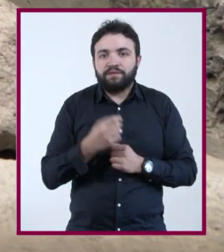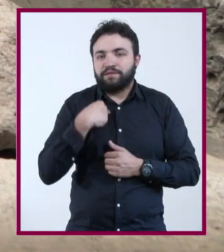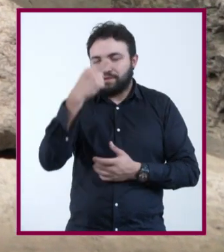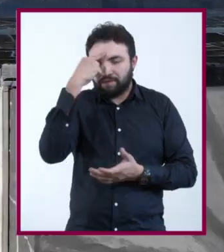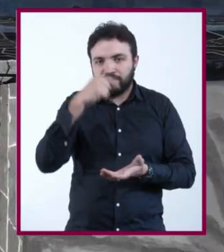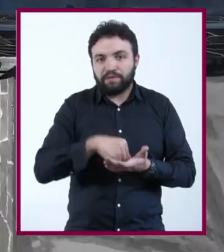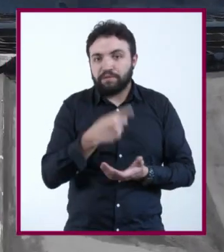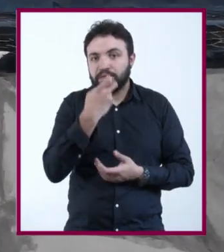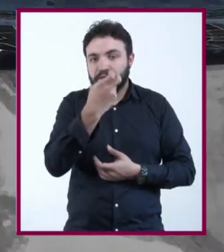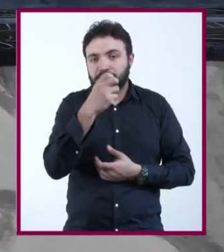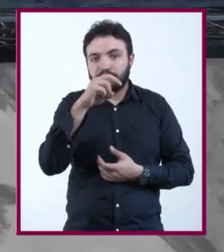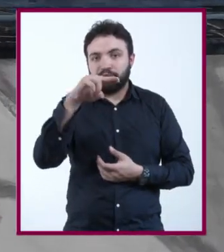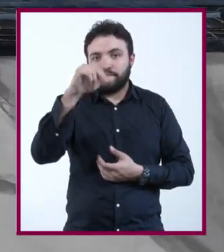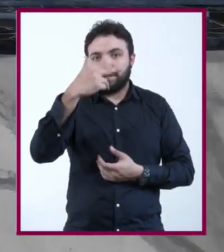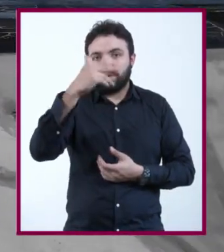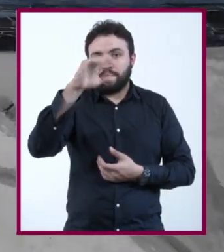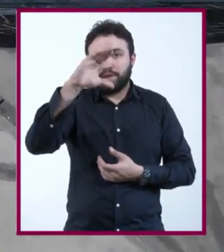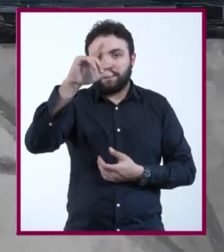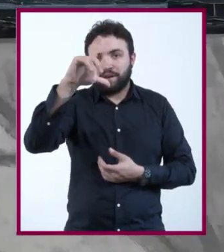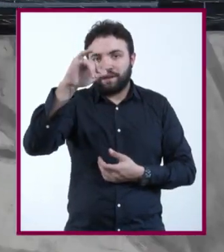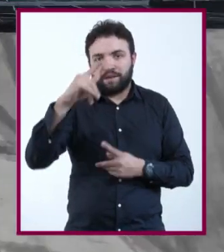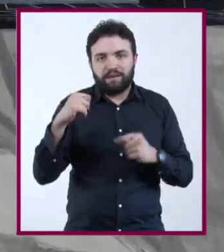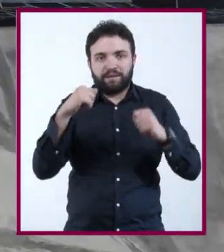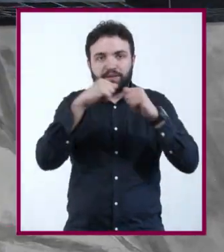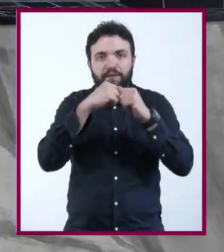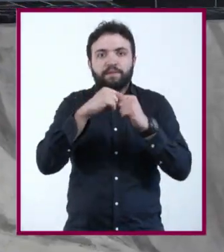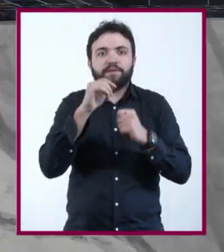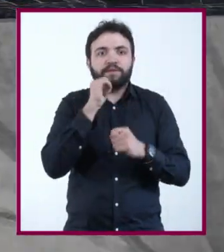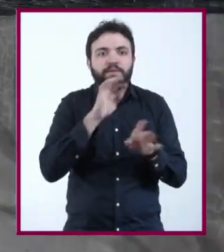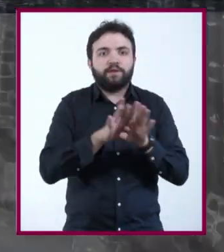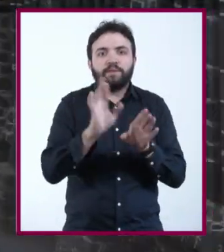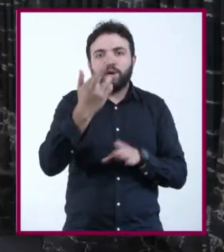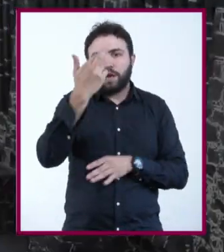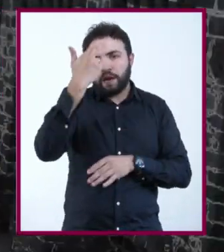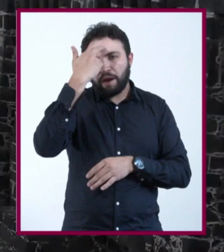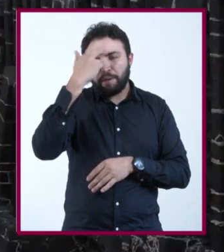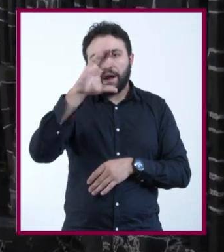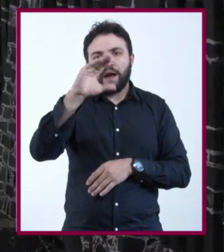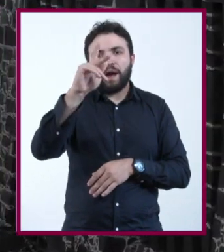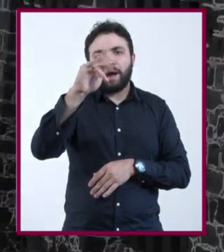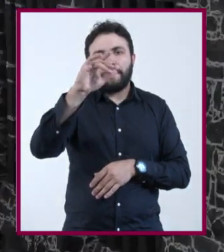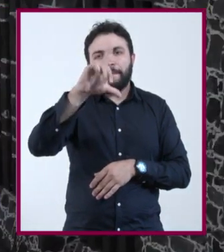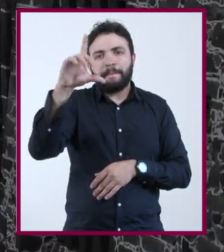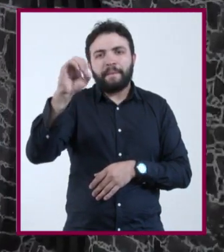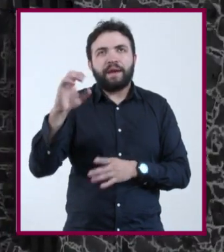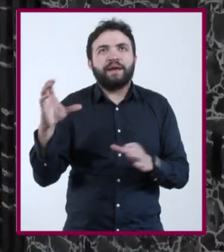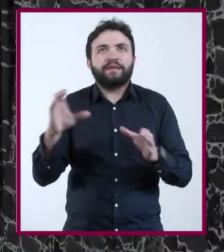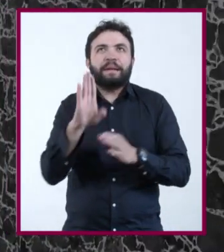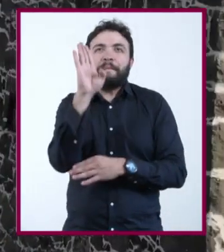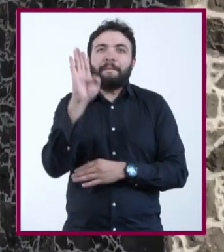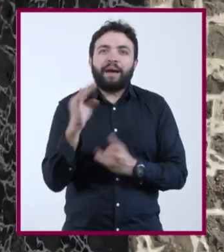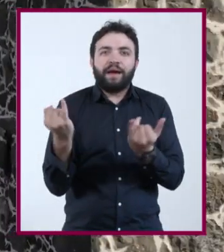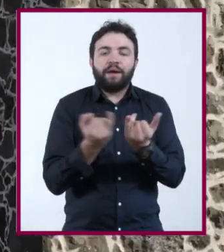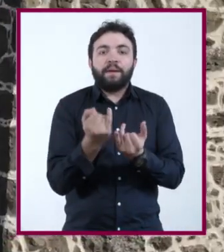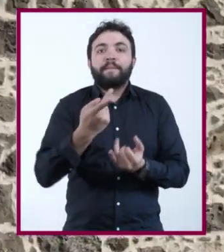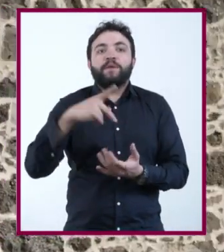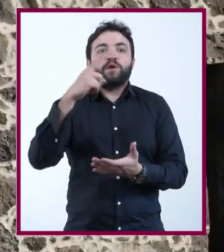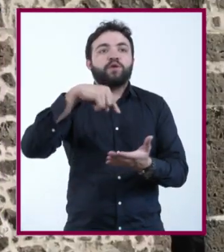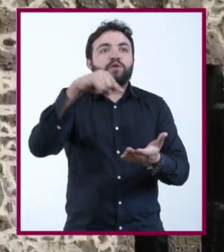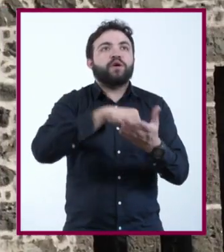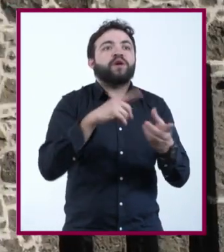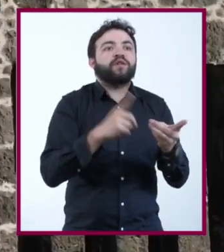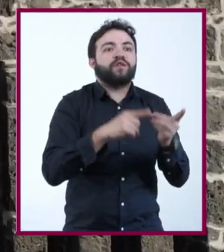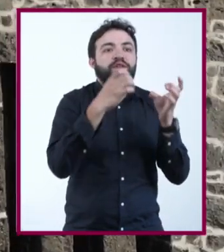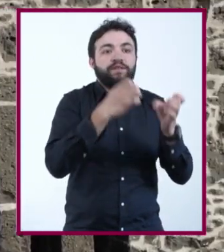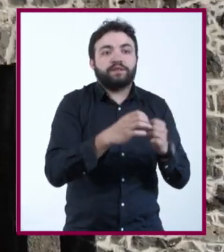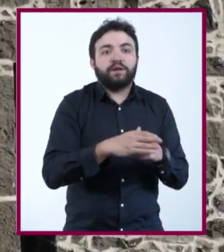hacer, sí, o sea, es una mole que te recuerda una capilla, por ejemplo, pero creo que es más